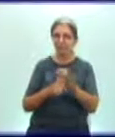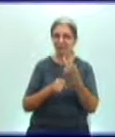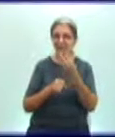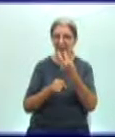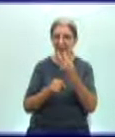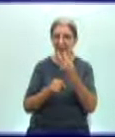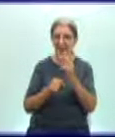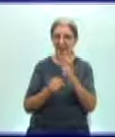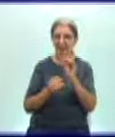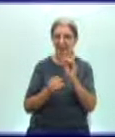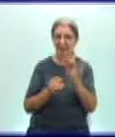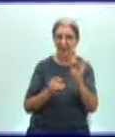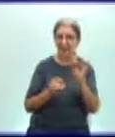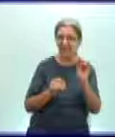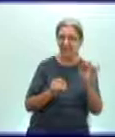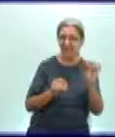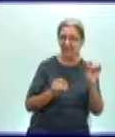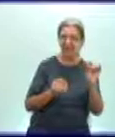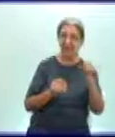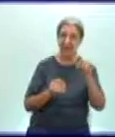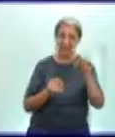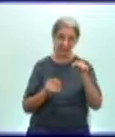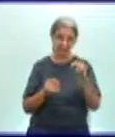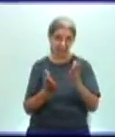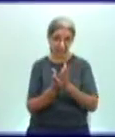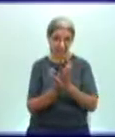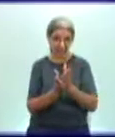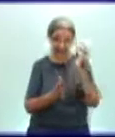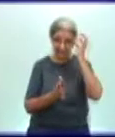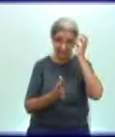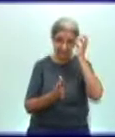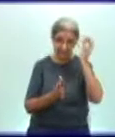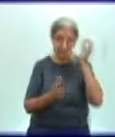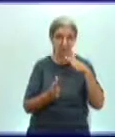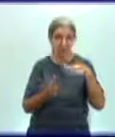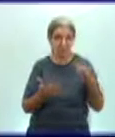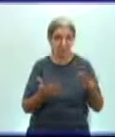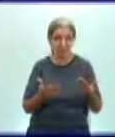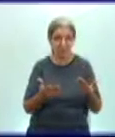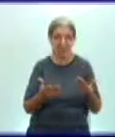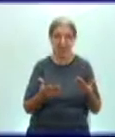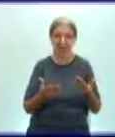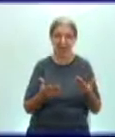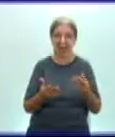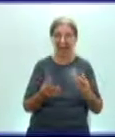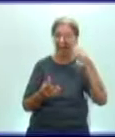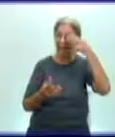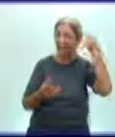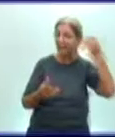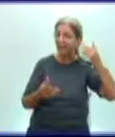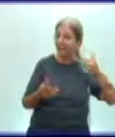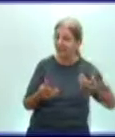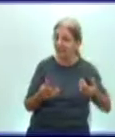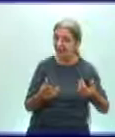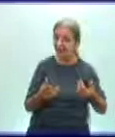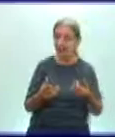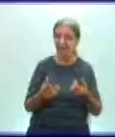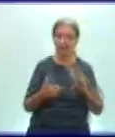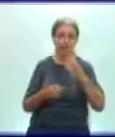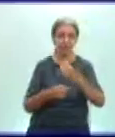sirve para que usted adquiera habilidades con el uso del idioma. Y eso le da su marcado